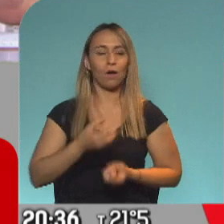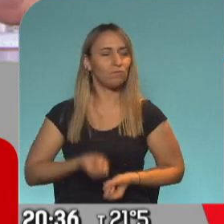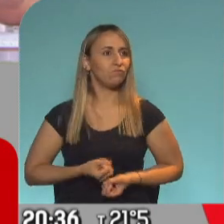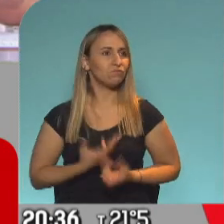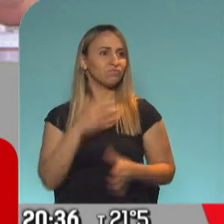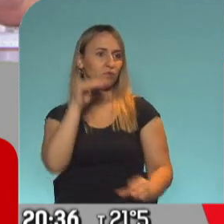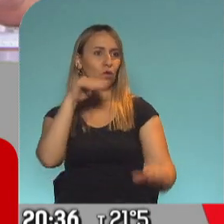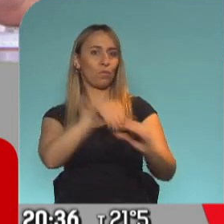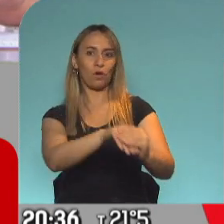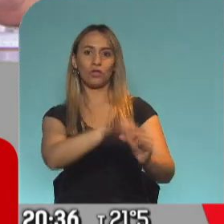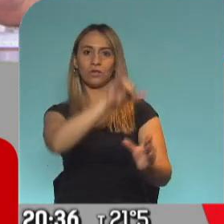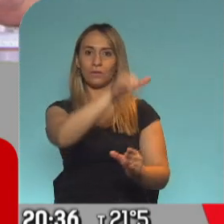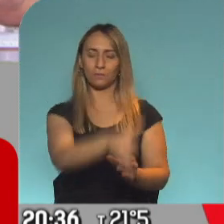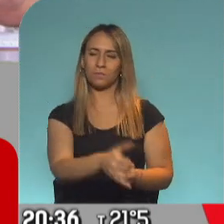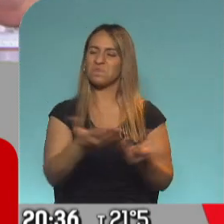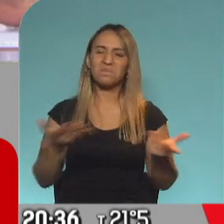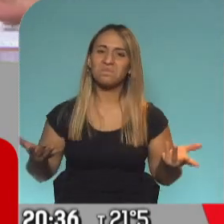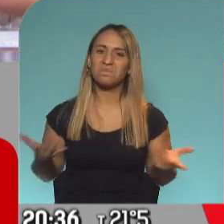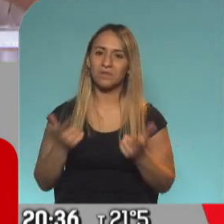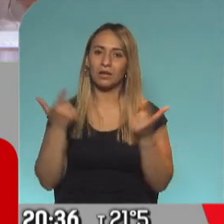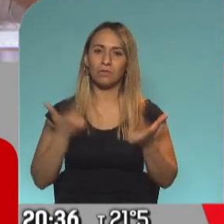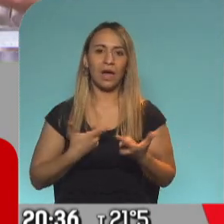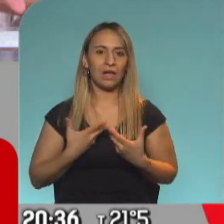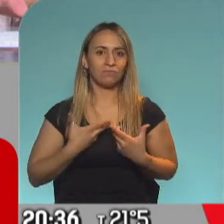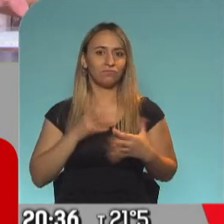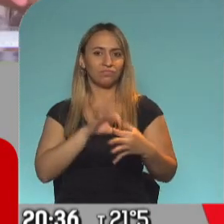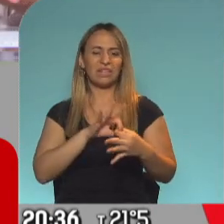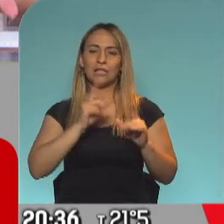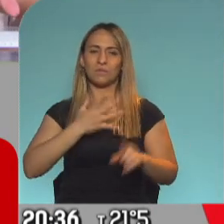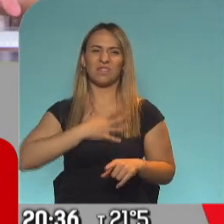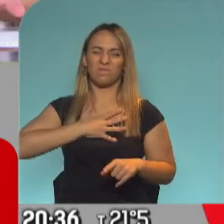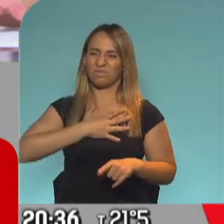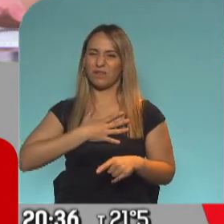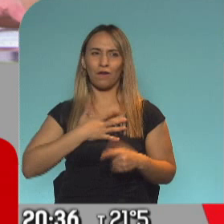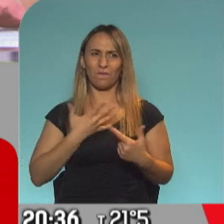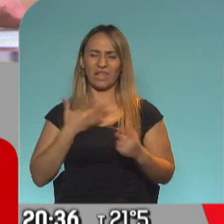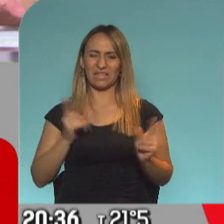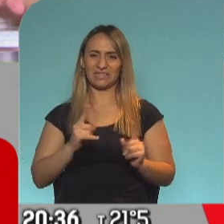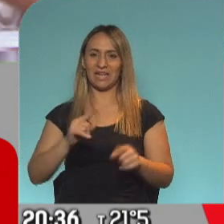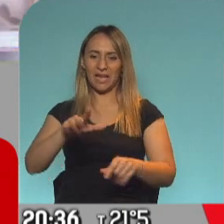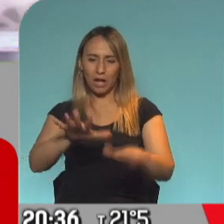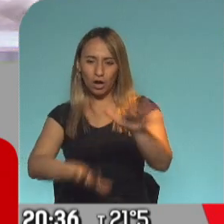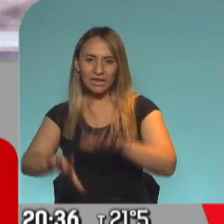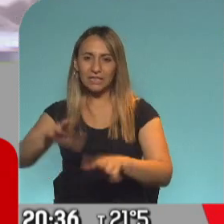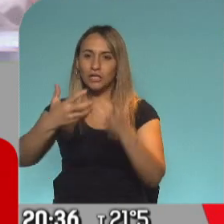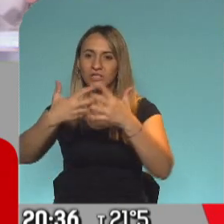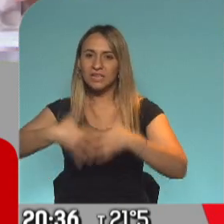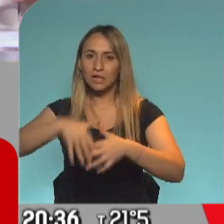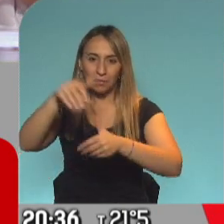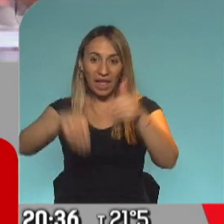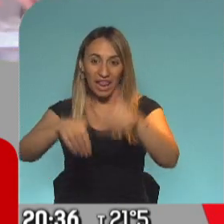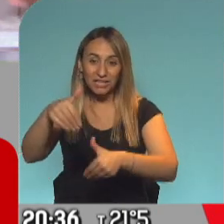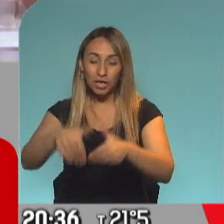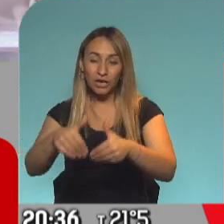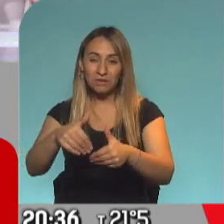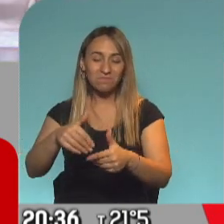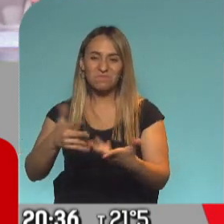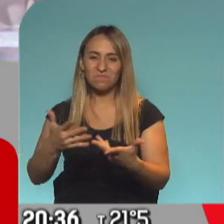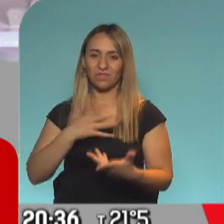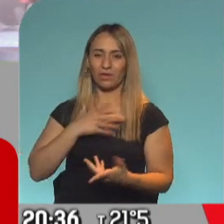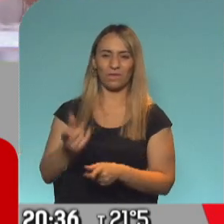de los temas también es que hay que destacar que según los sondeos que se han hecho previo a las elecciones, el 62% de los venezolanos no